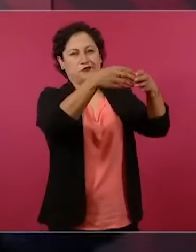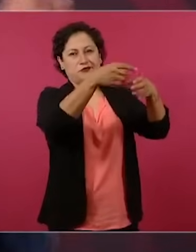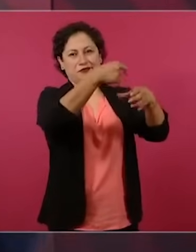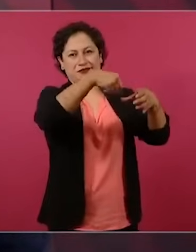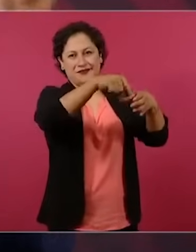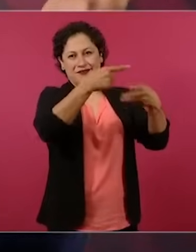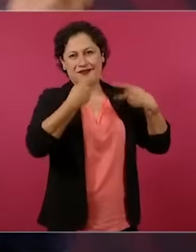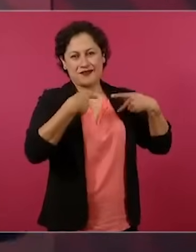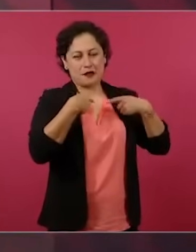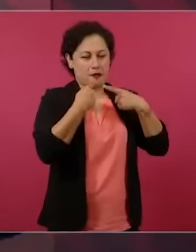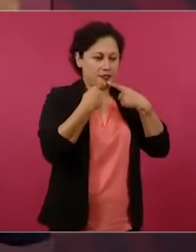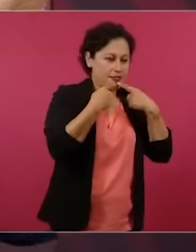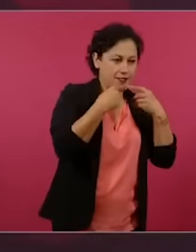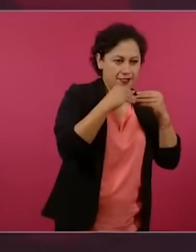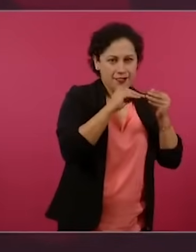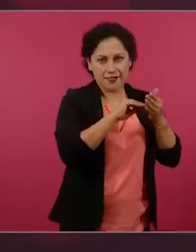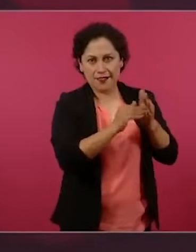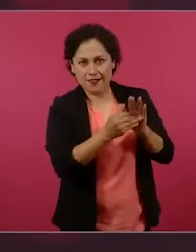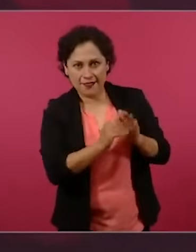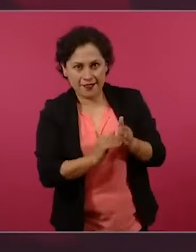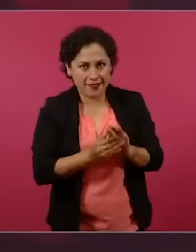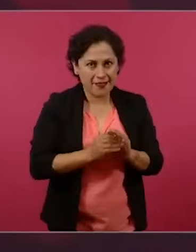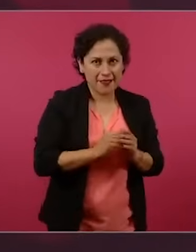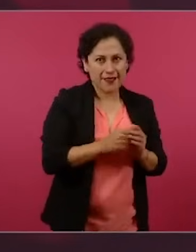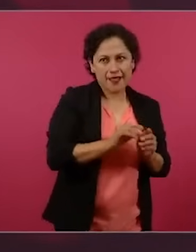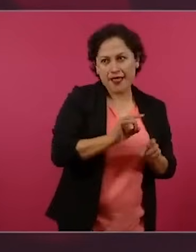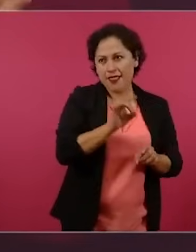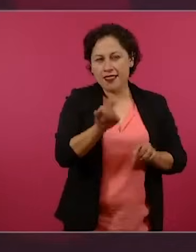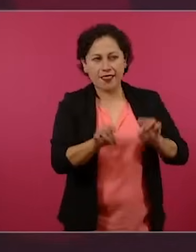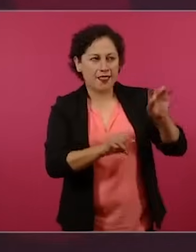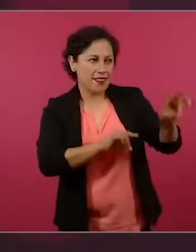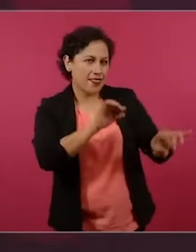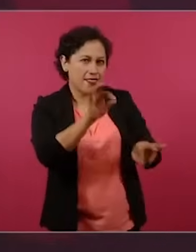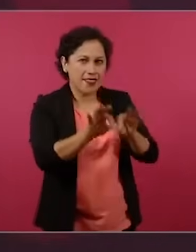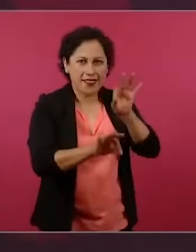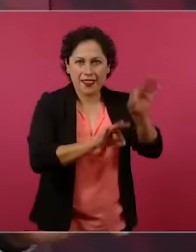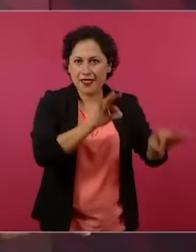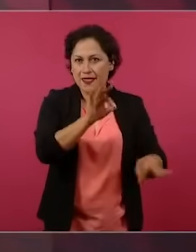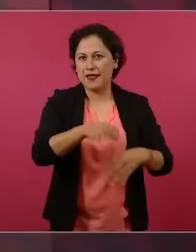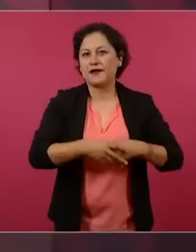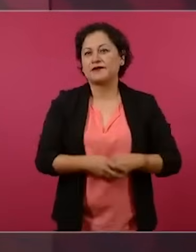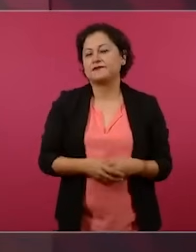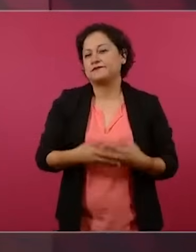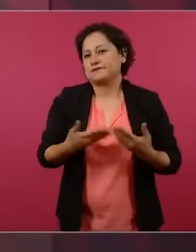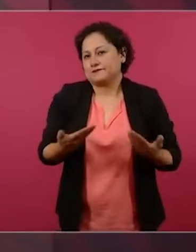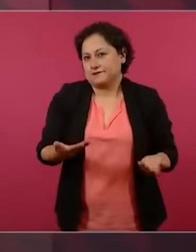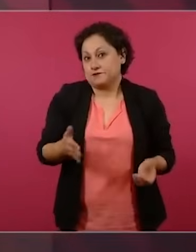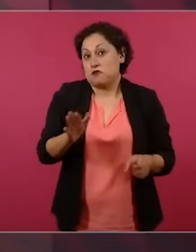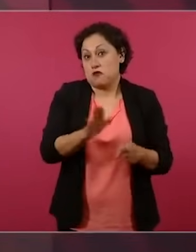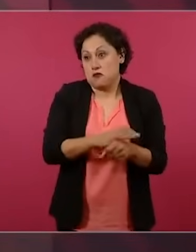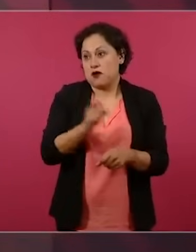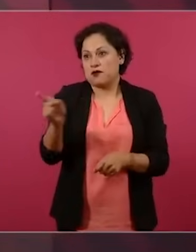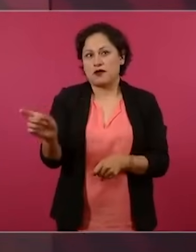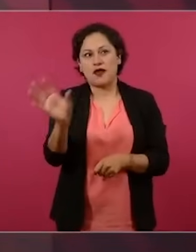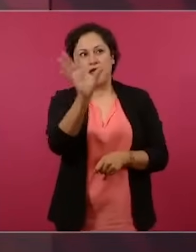Entonces, todas esas intrigas, pues yo creo que llevaron a Fox a decir, no, por ningún motivo,